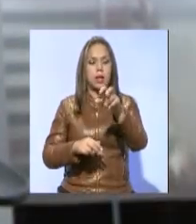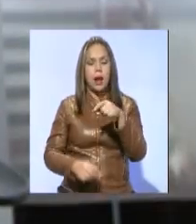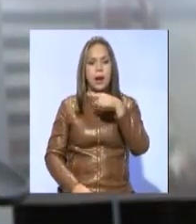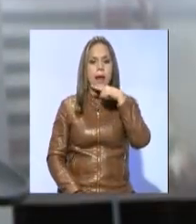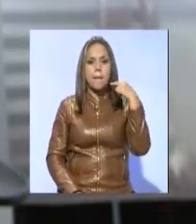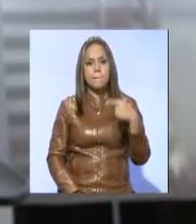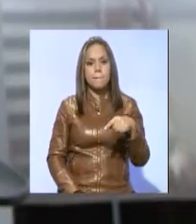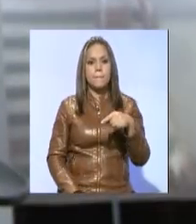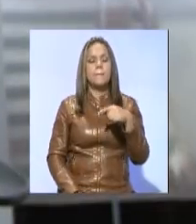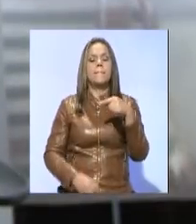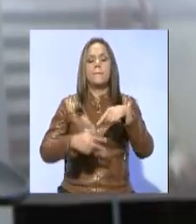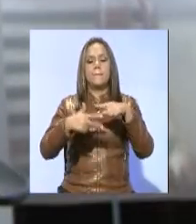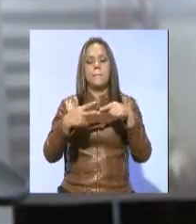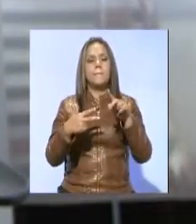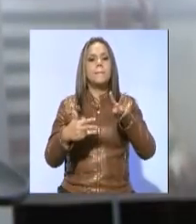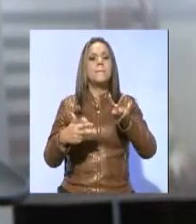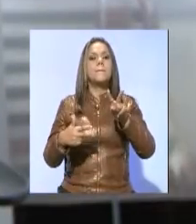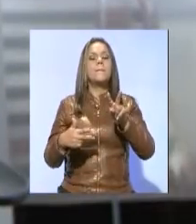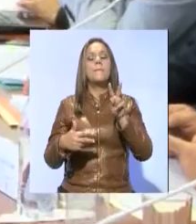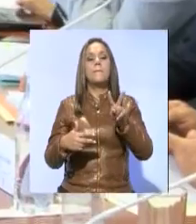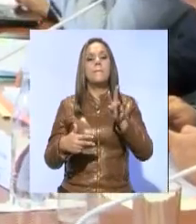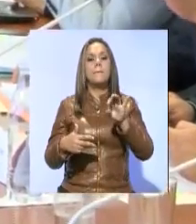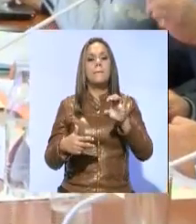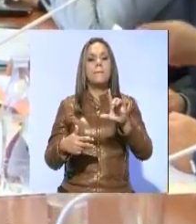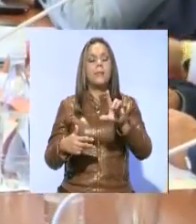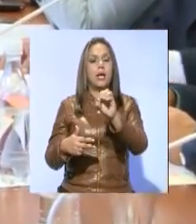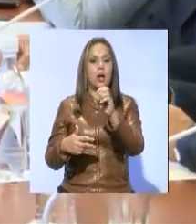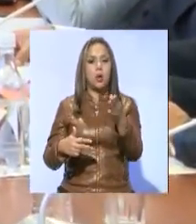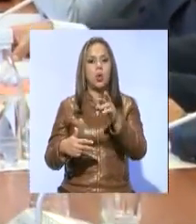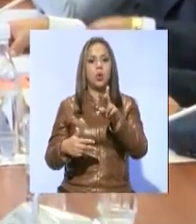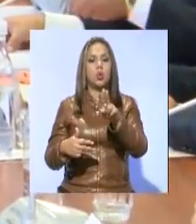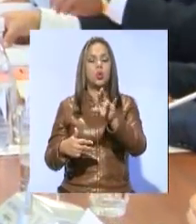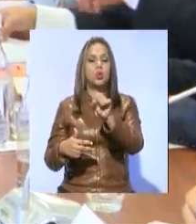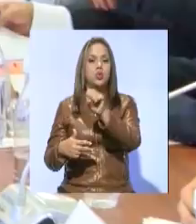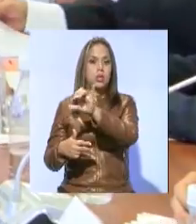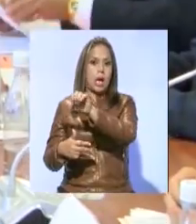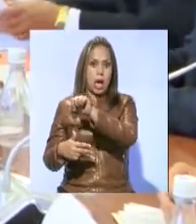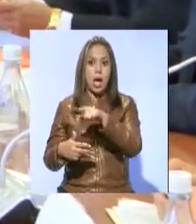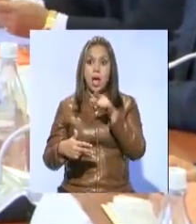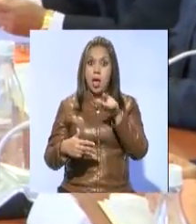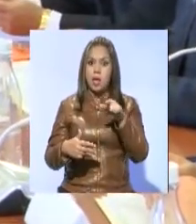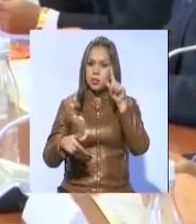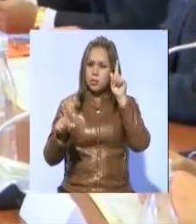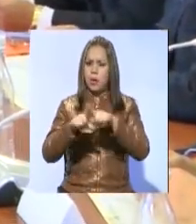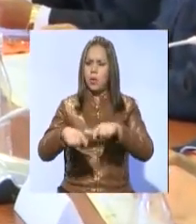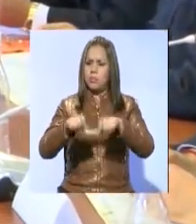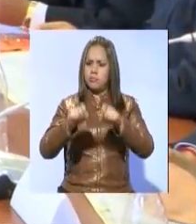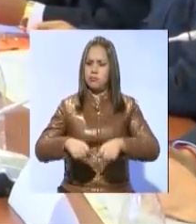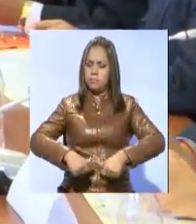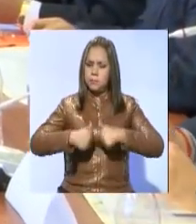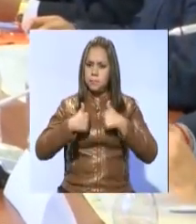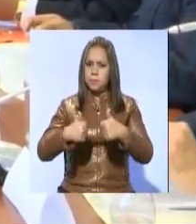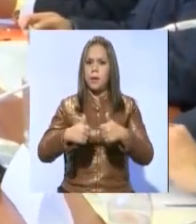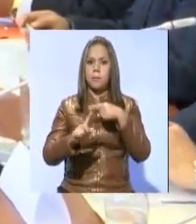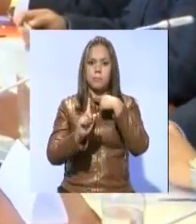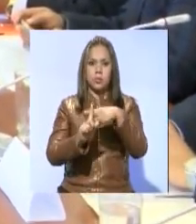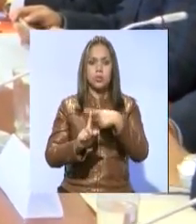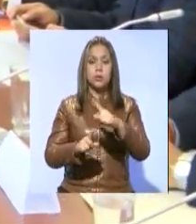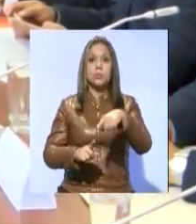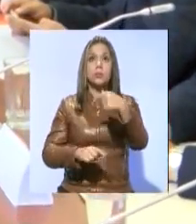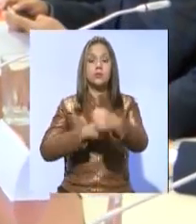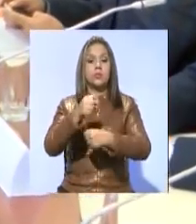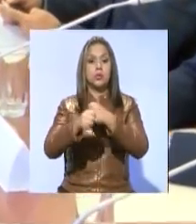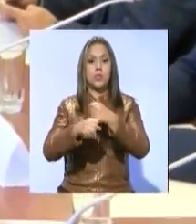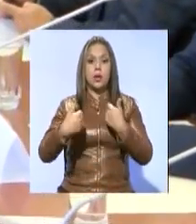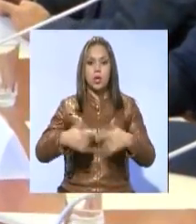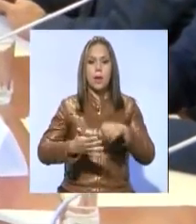facilitar aerolíneas directas desde Canadá al Ecuador. La titular de la Comisión de Relaciones Internacionales señaló que para el próximo año ya existe una